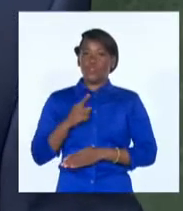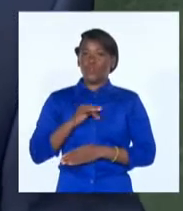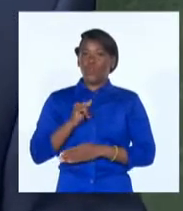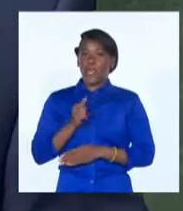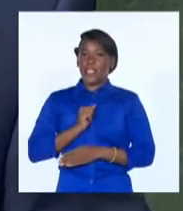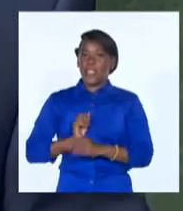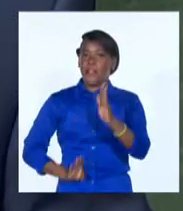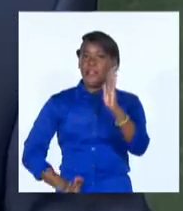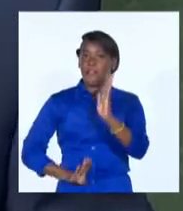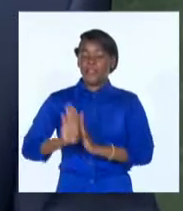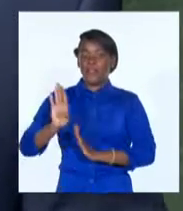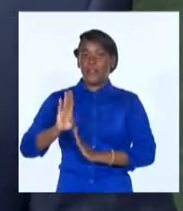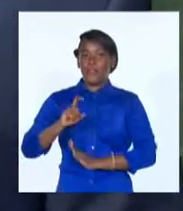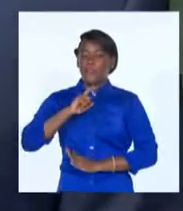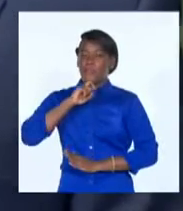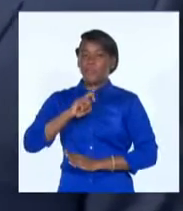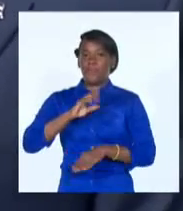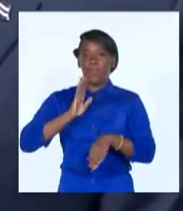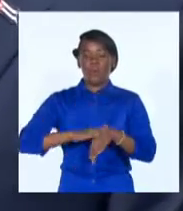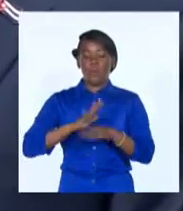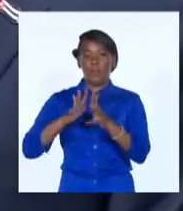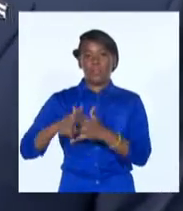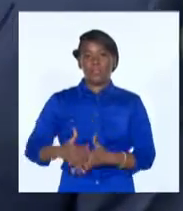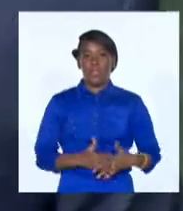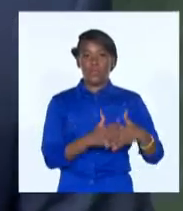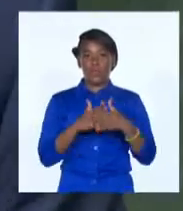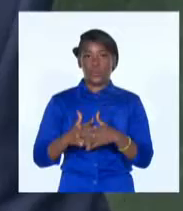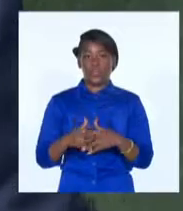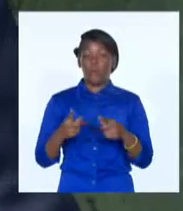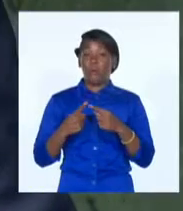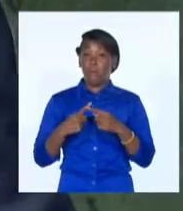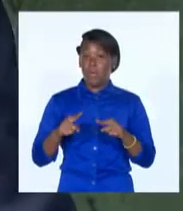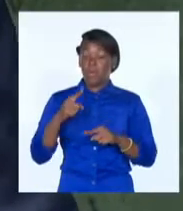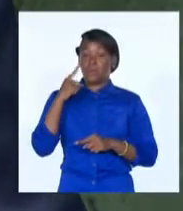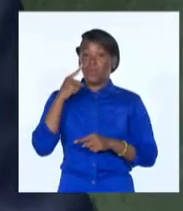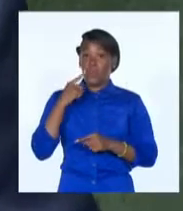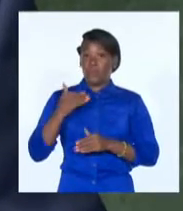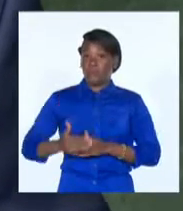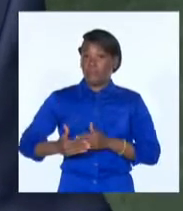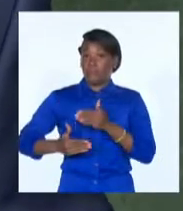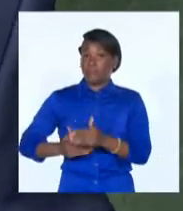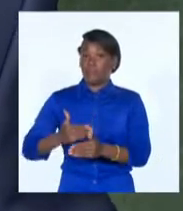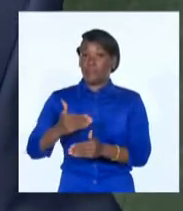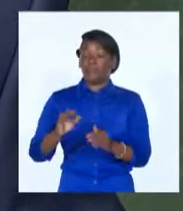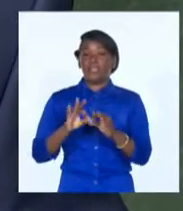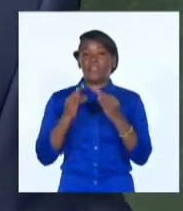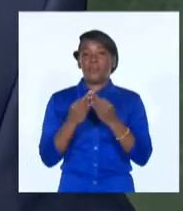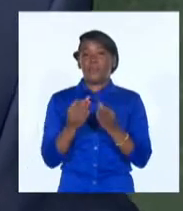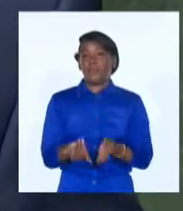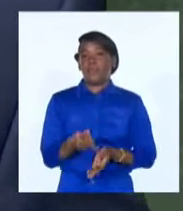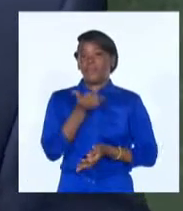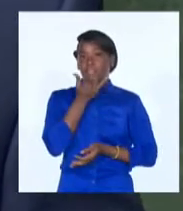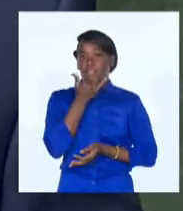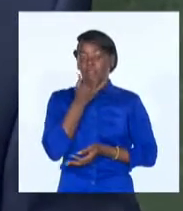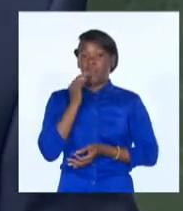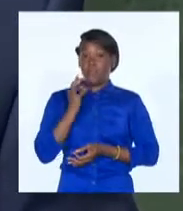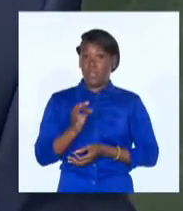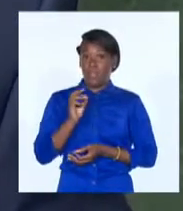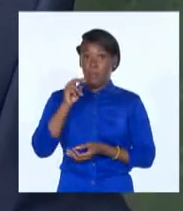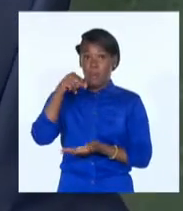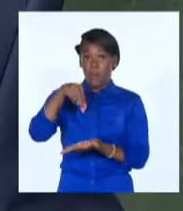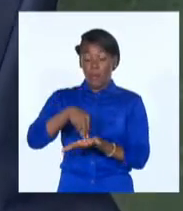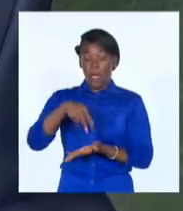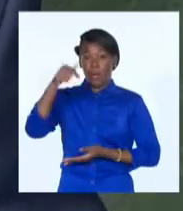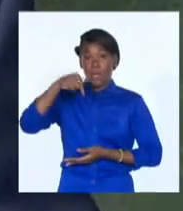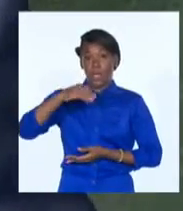de progreso y bienestar de varias generaciones de cubanos. Como se ha dicho por tantos años en este mismo escenario,